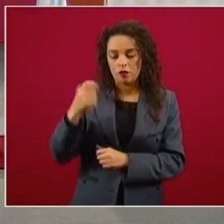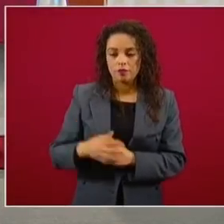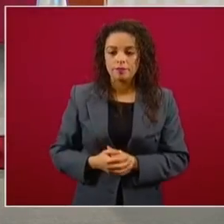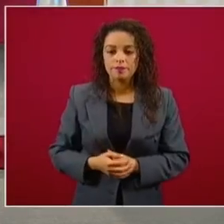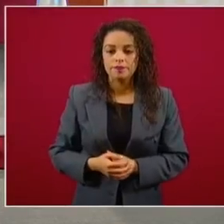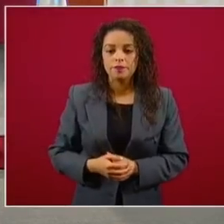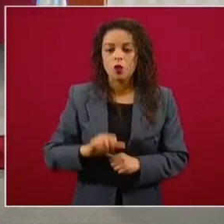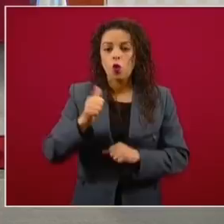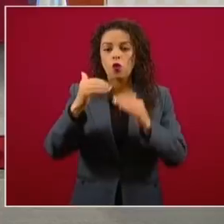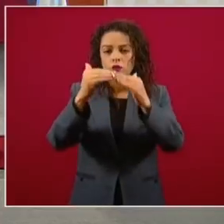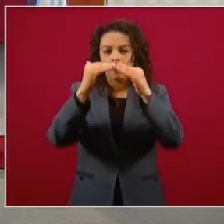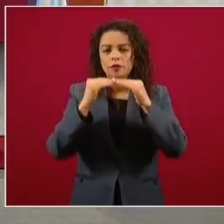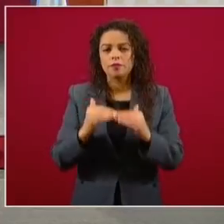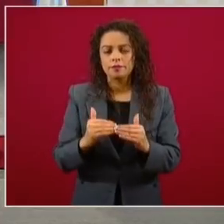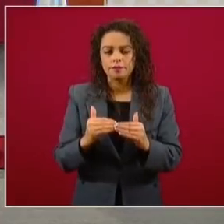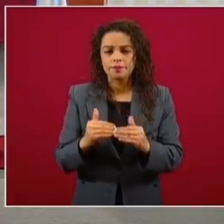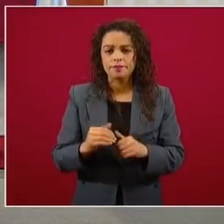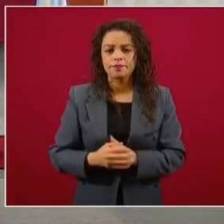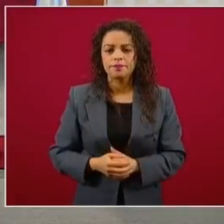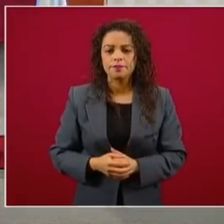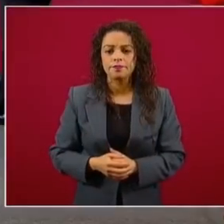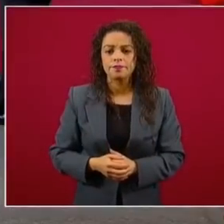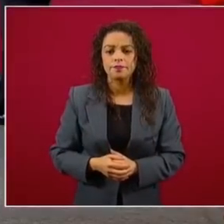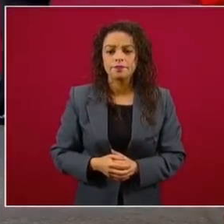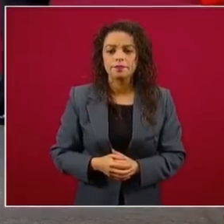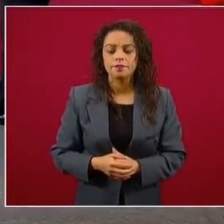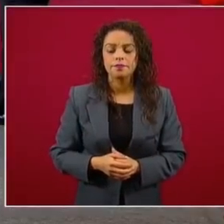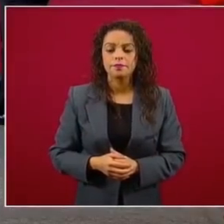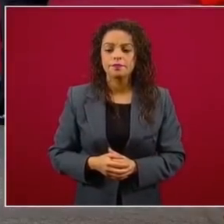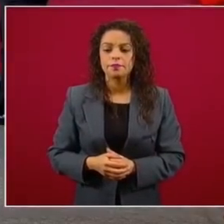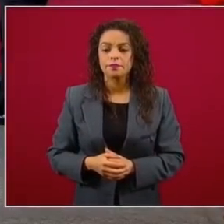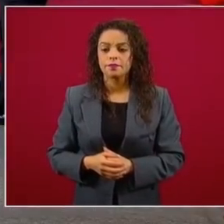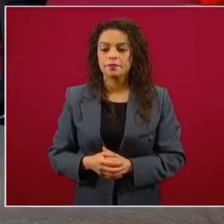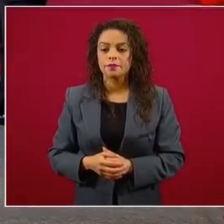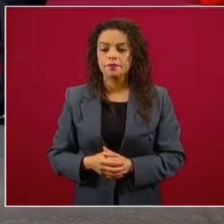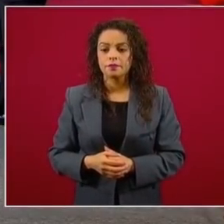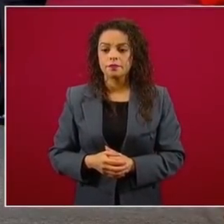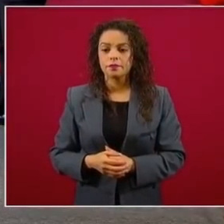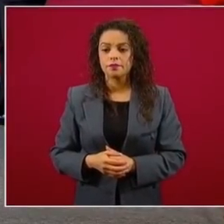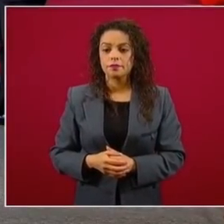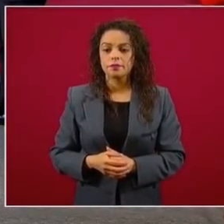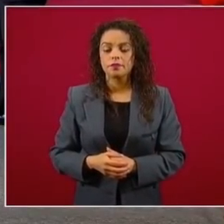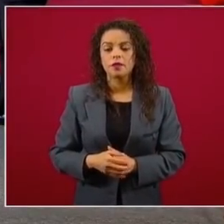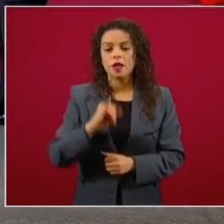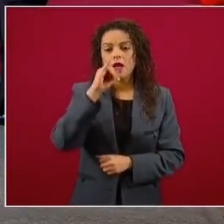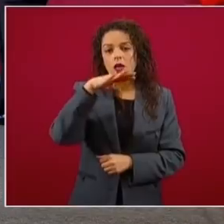rubro es el gasto de las entidades, IMSS,